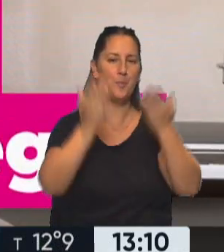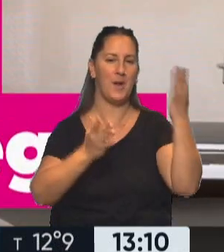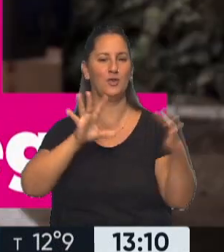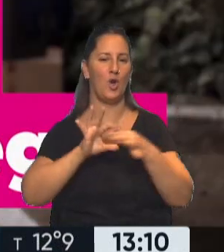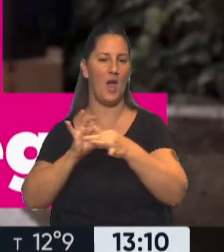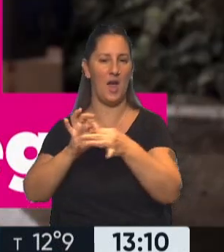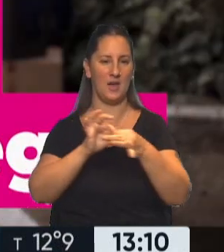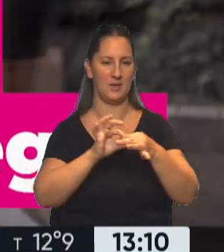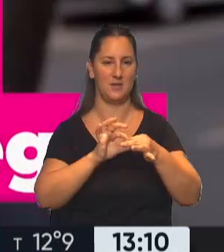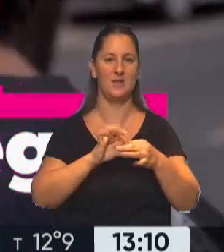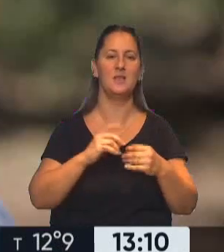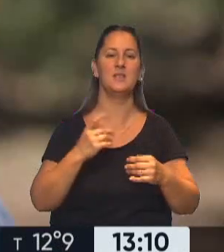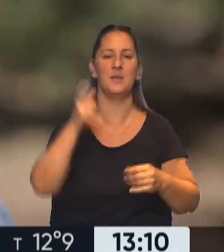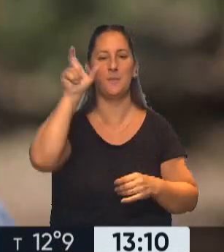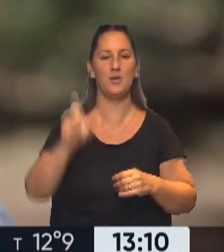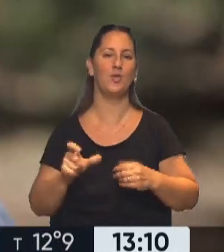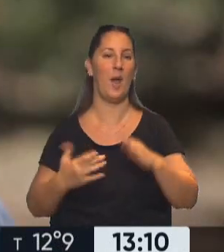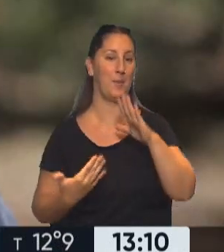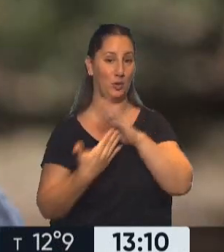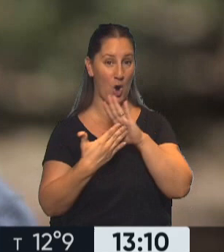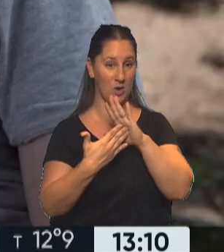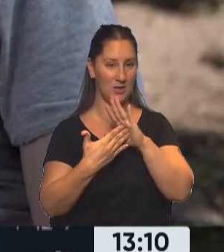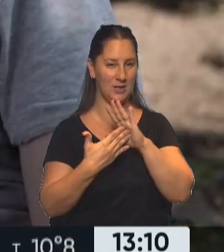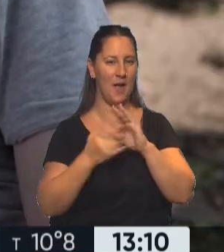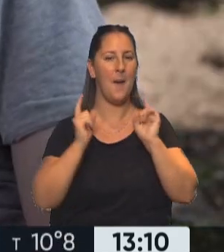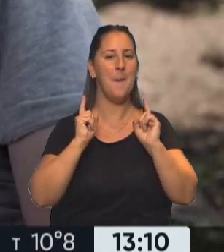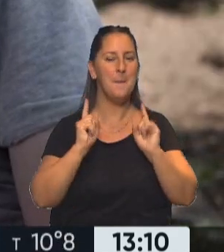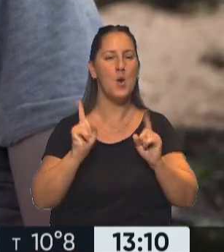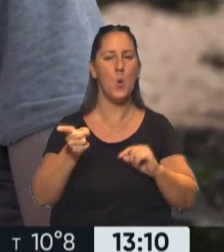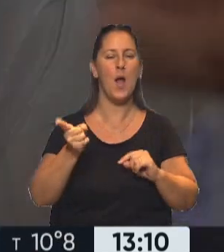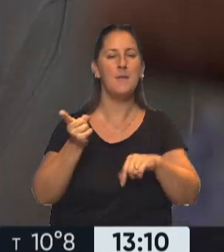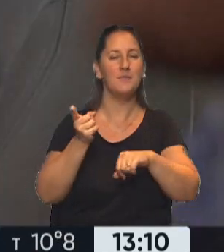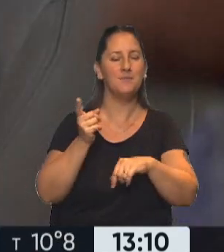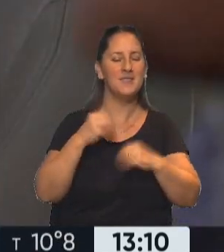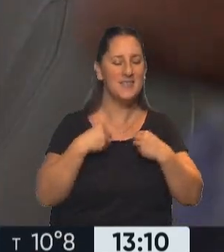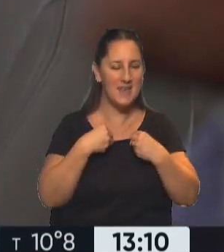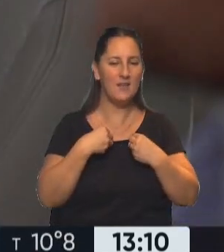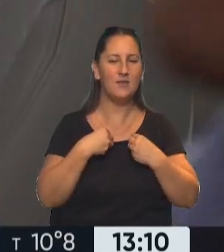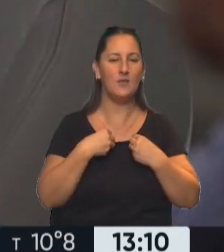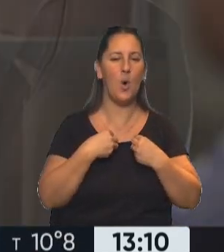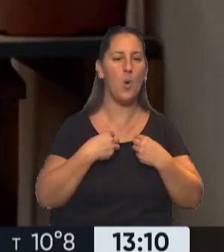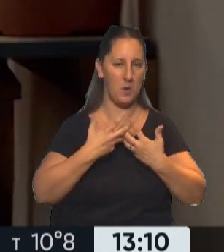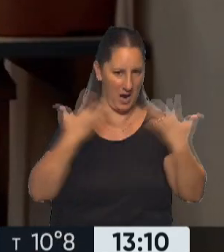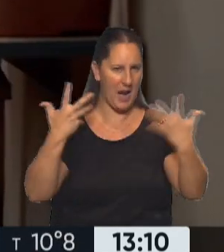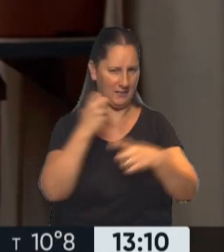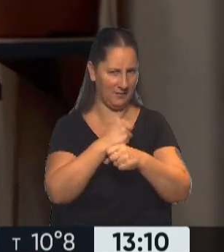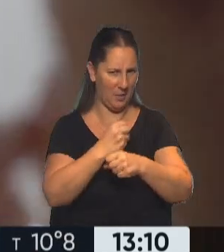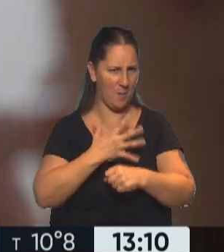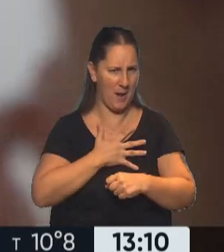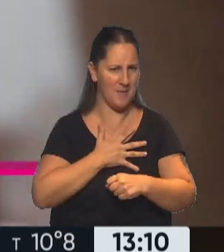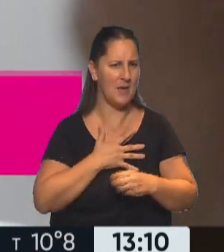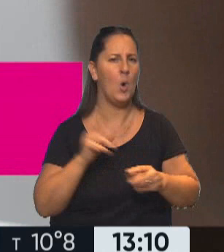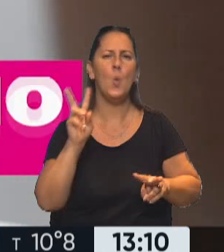el viaje del protagonista. Pero siento que, al mismo tiempo, me desafié a que se sintiera